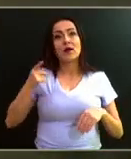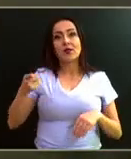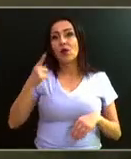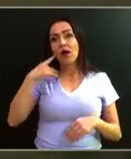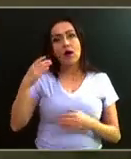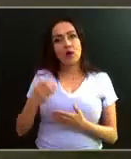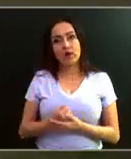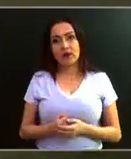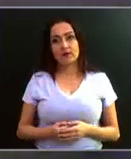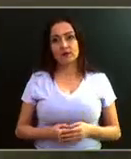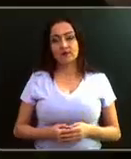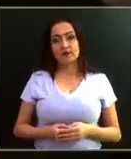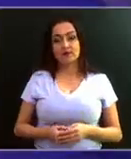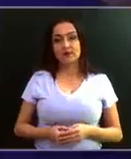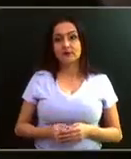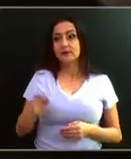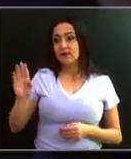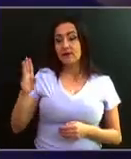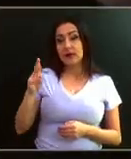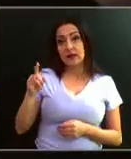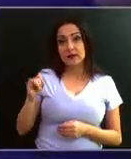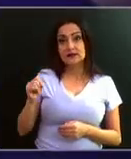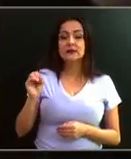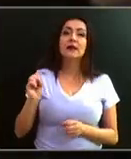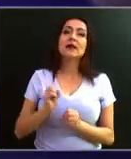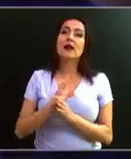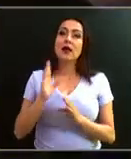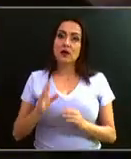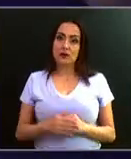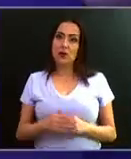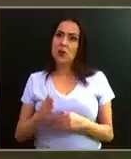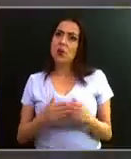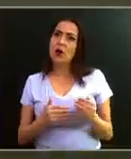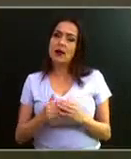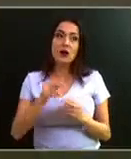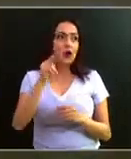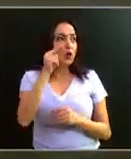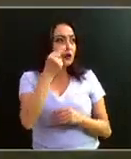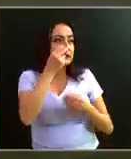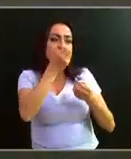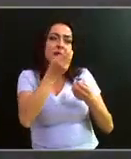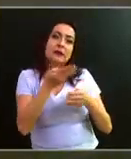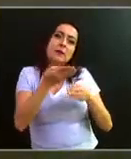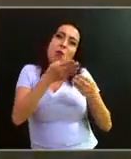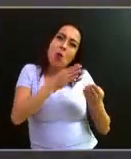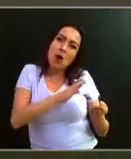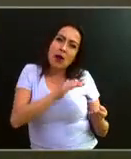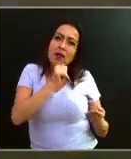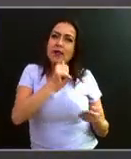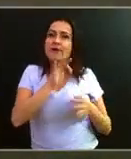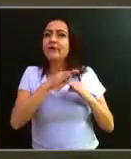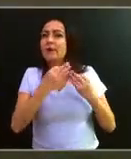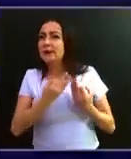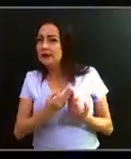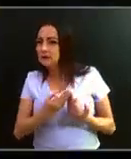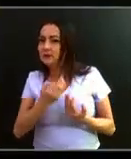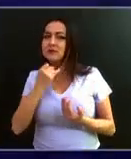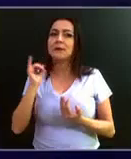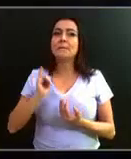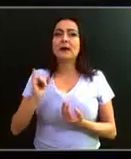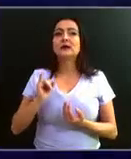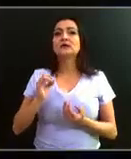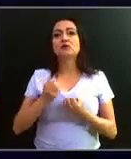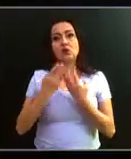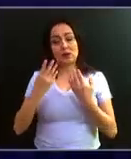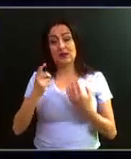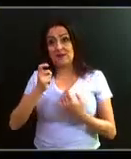el trámite ante el INSS. Y por supuesto que cualquier noticia, la pérdida de un ser querido, de un familiar, resulta